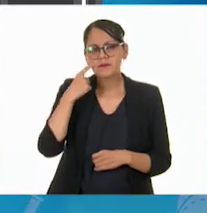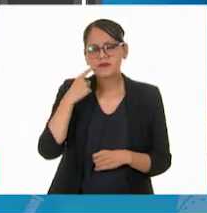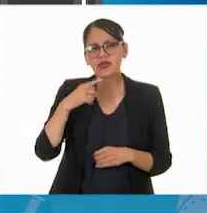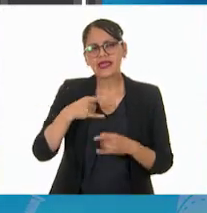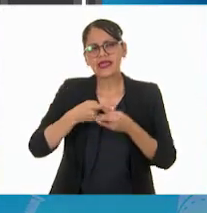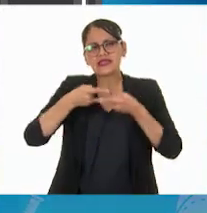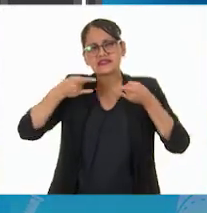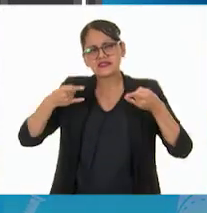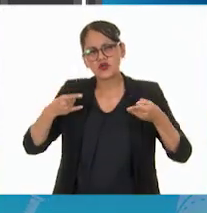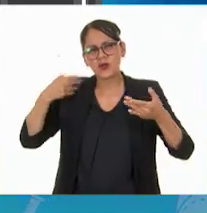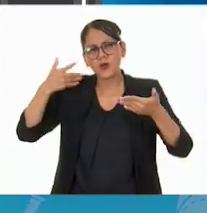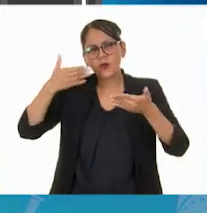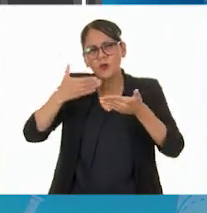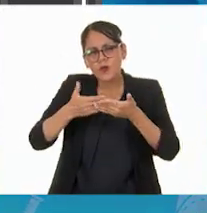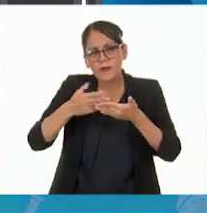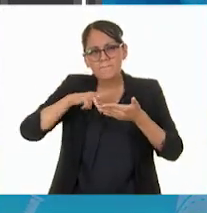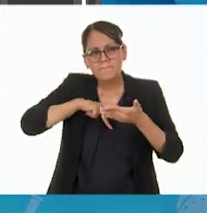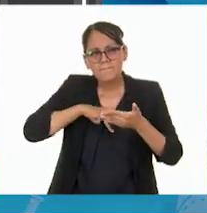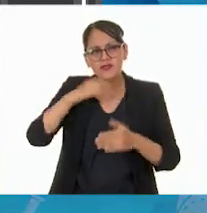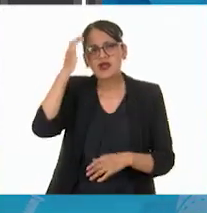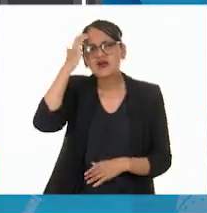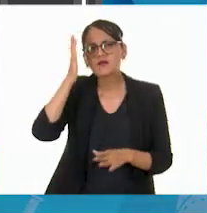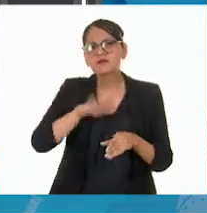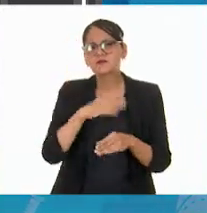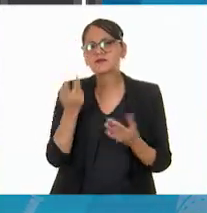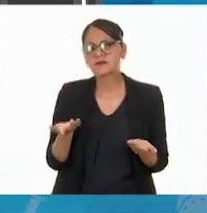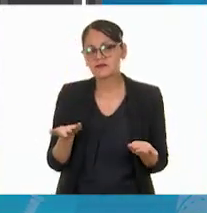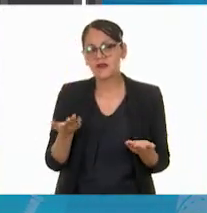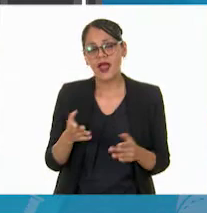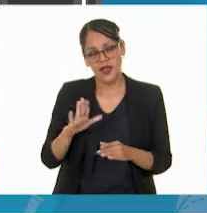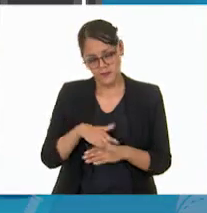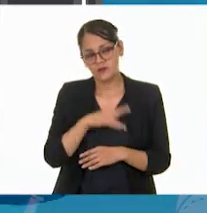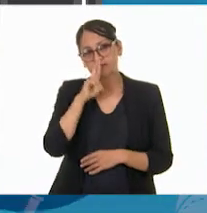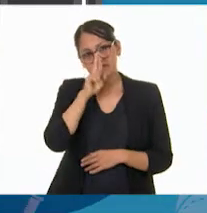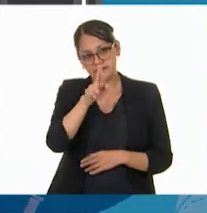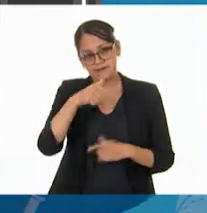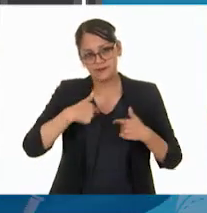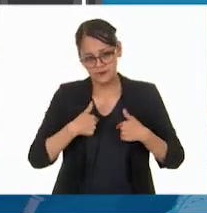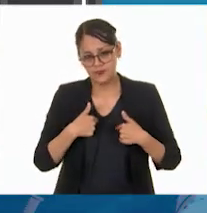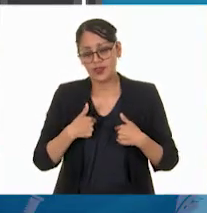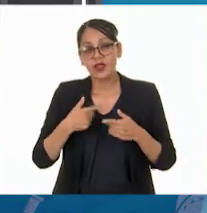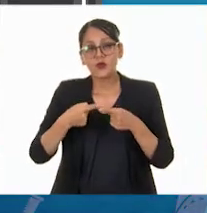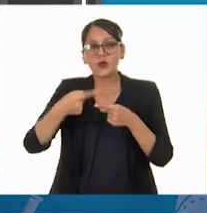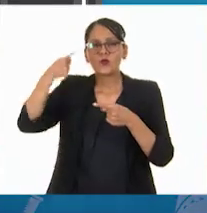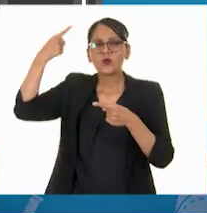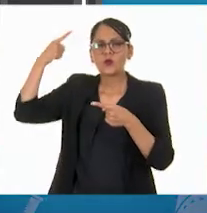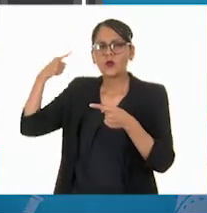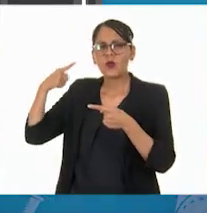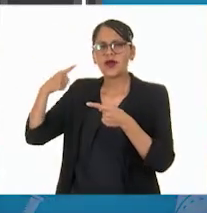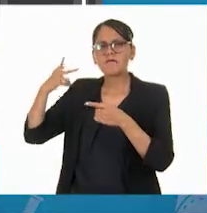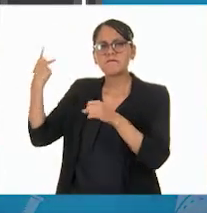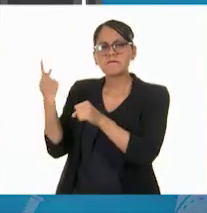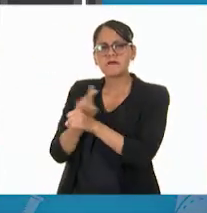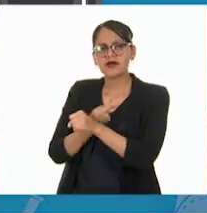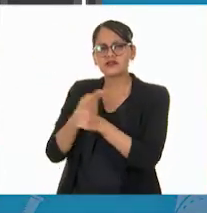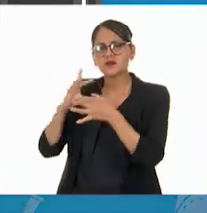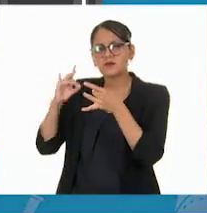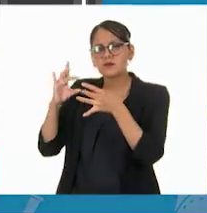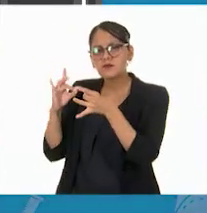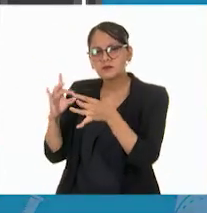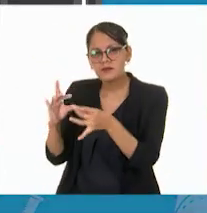nuestra historia? Y yo te respondo, porque nos permite conocer el pasado y lo mejor de nuestras